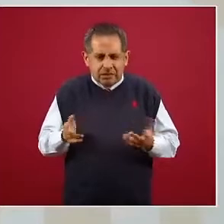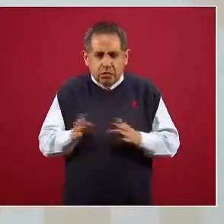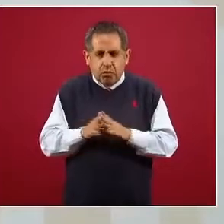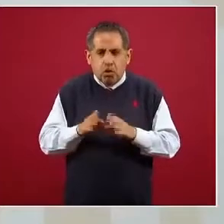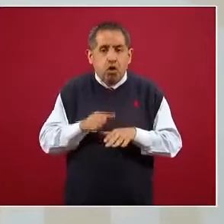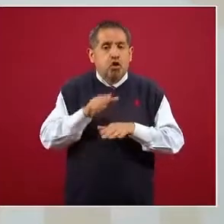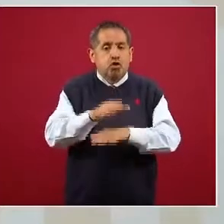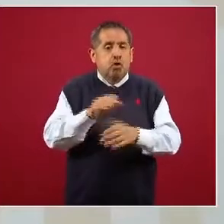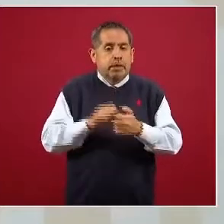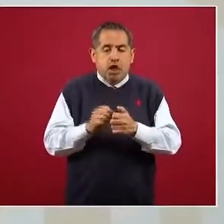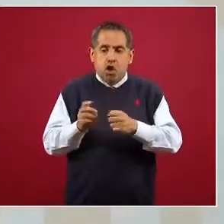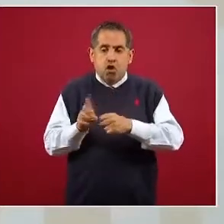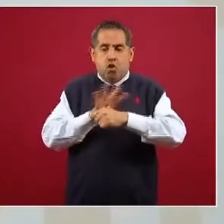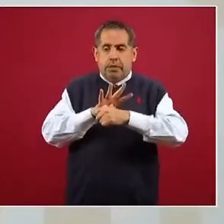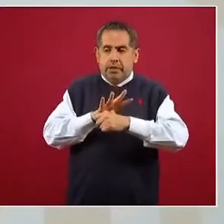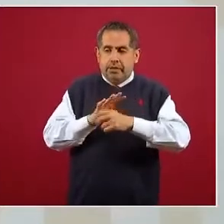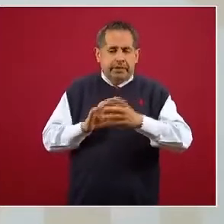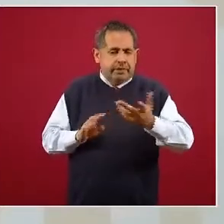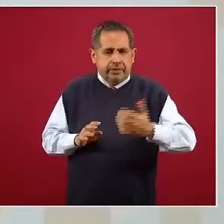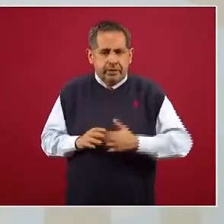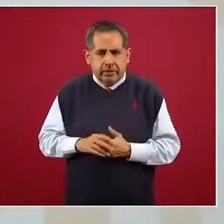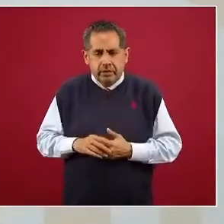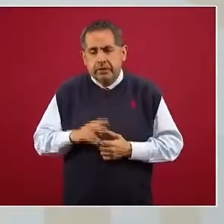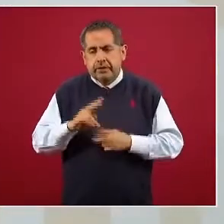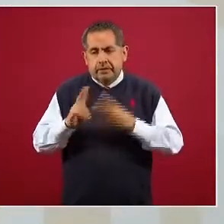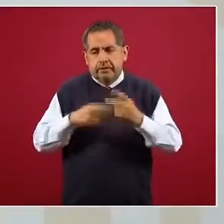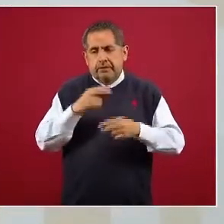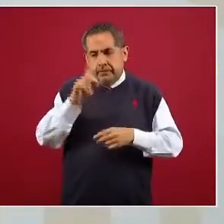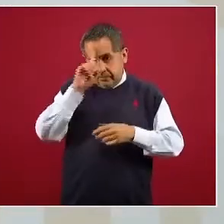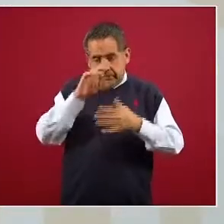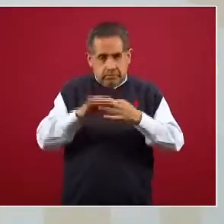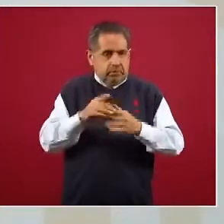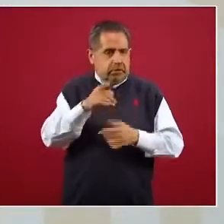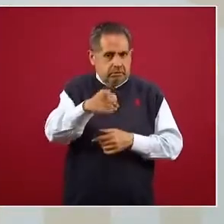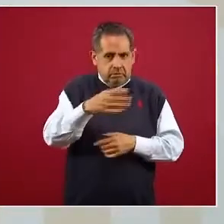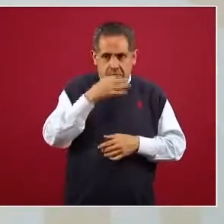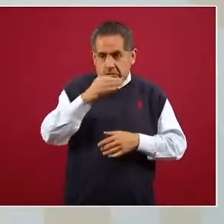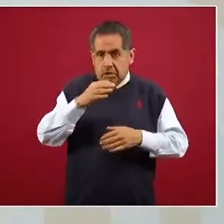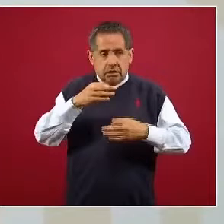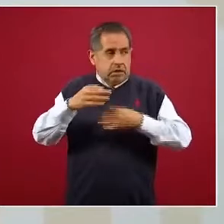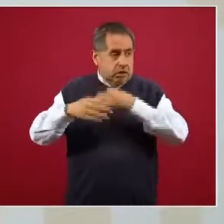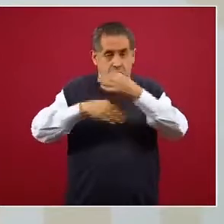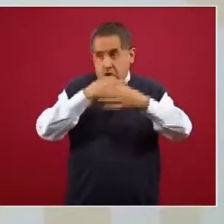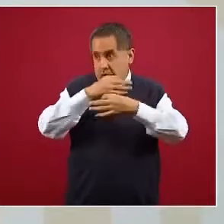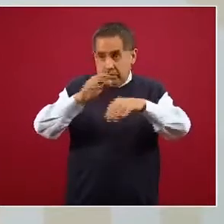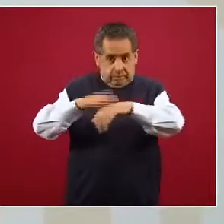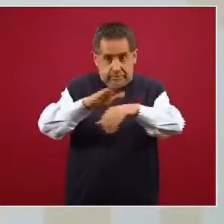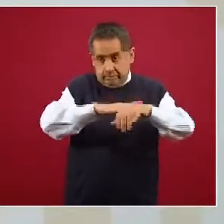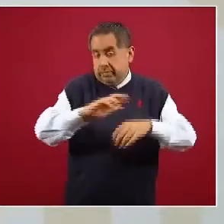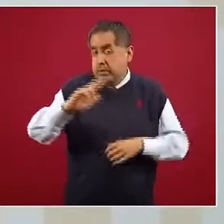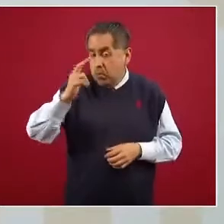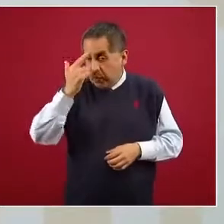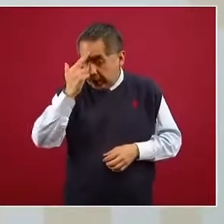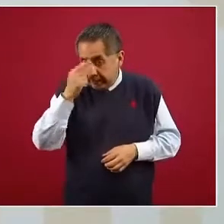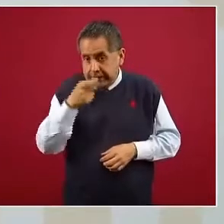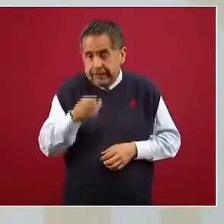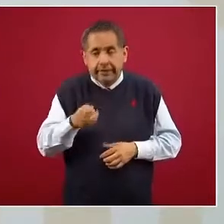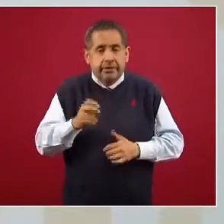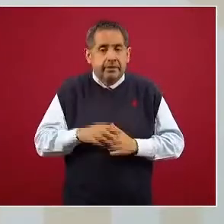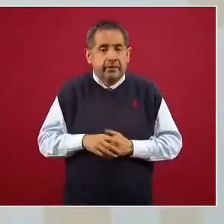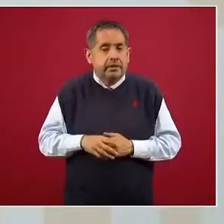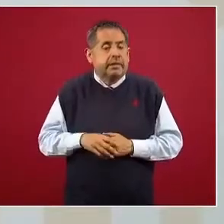en relación con COVID. Y les recuerdo a ustedes, a todos y todas,